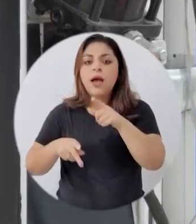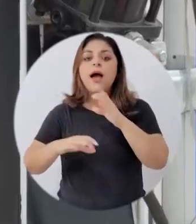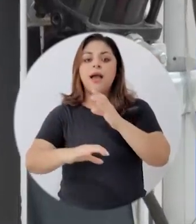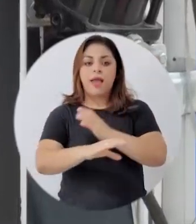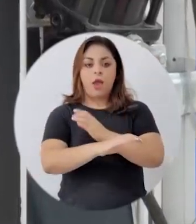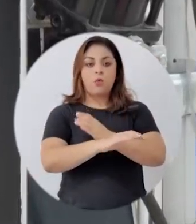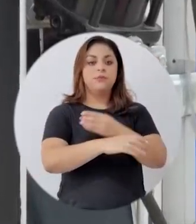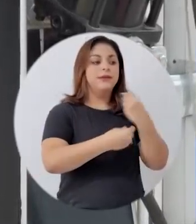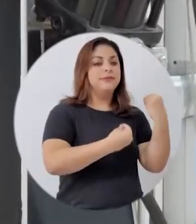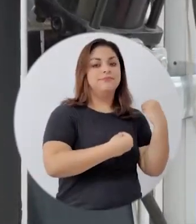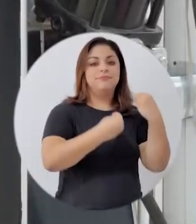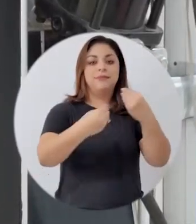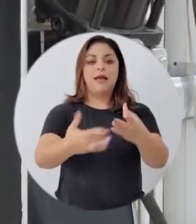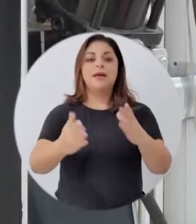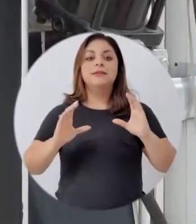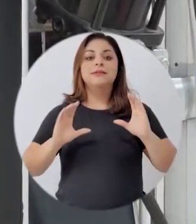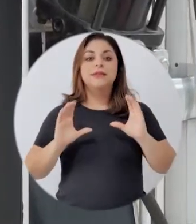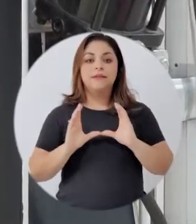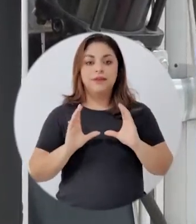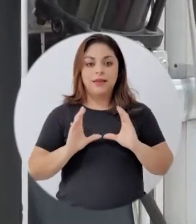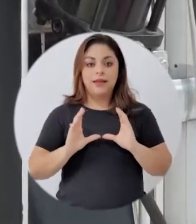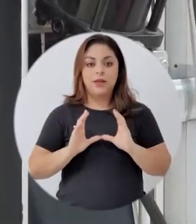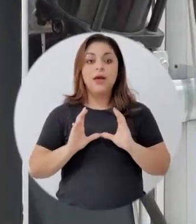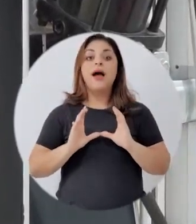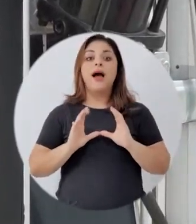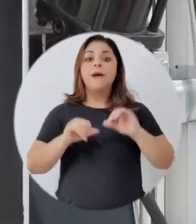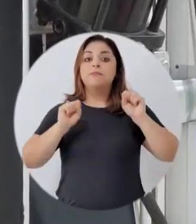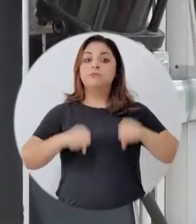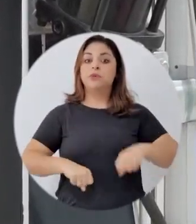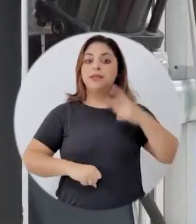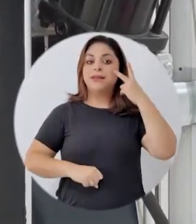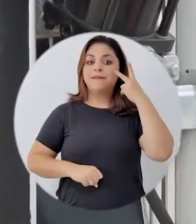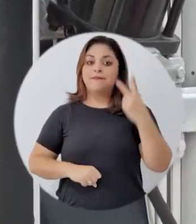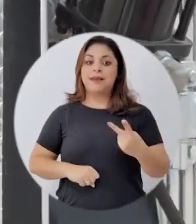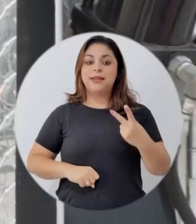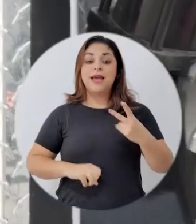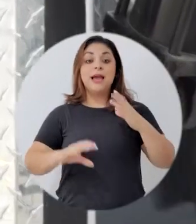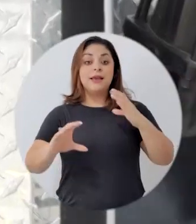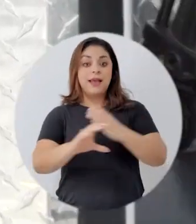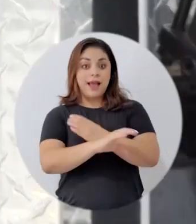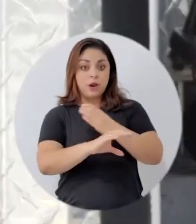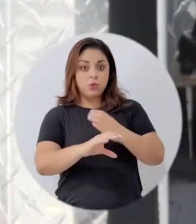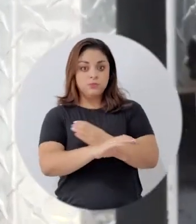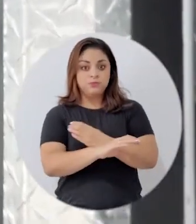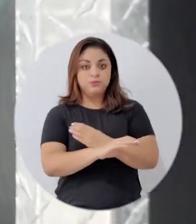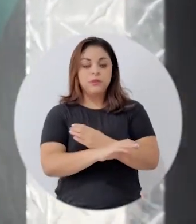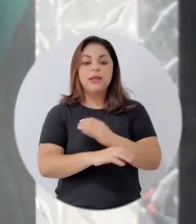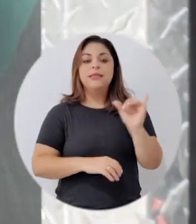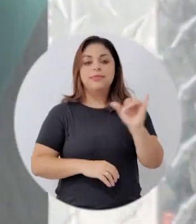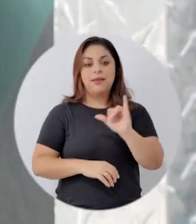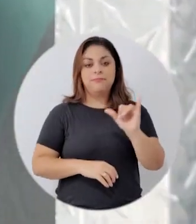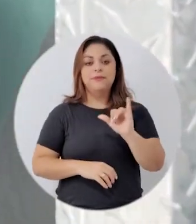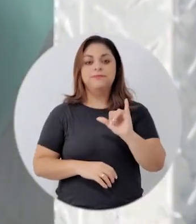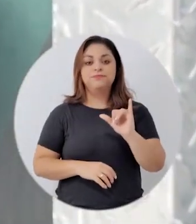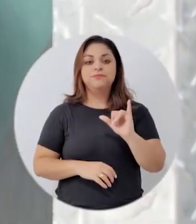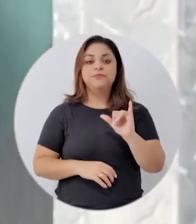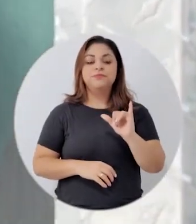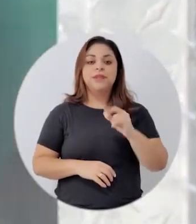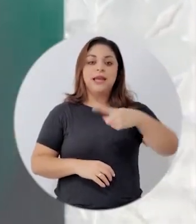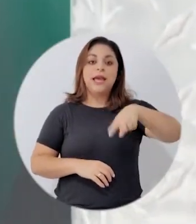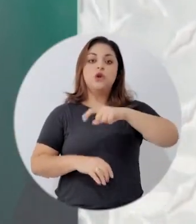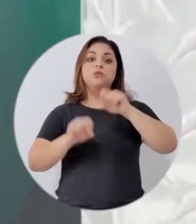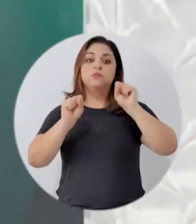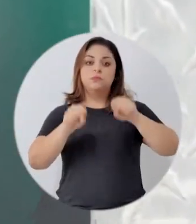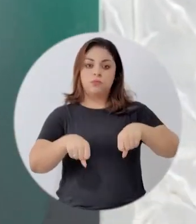personas son, hacemos el cálculo y se les da un certificado donde ellos pueden ver no solo el cálculo, sino ponerlo